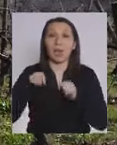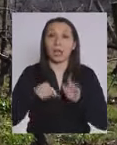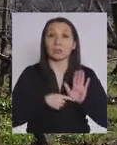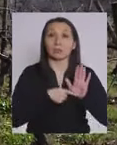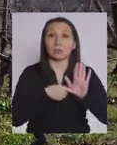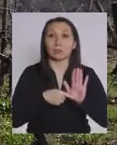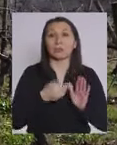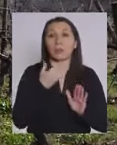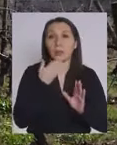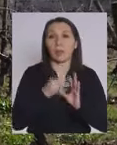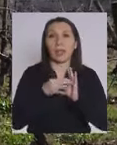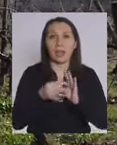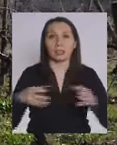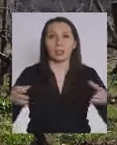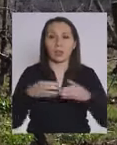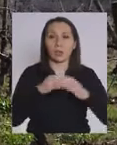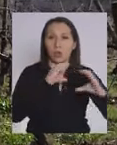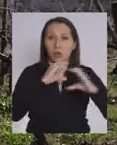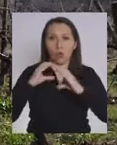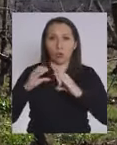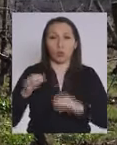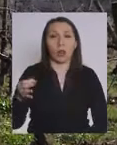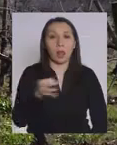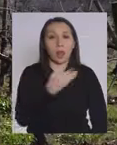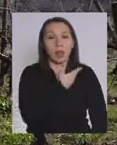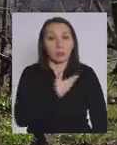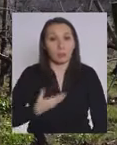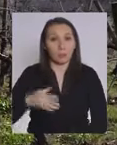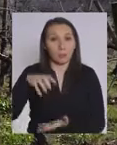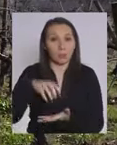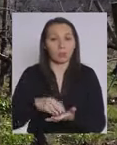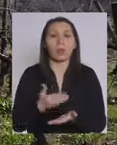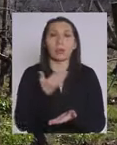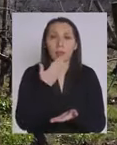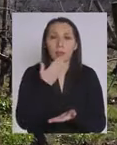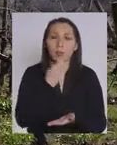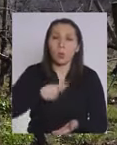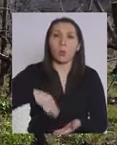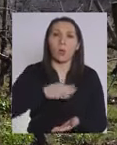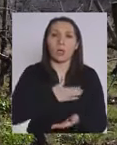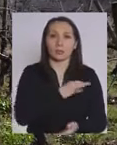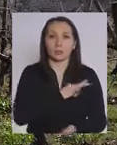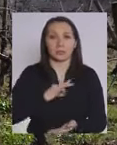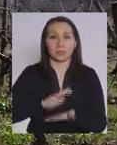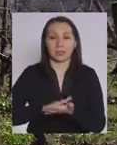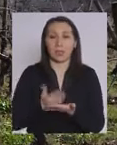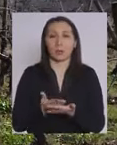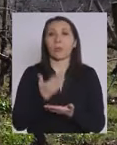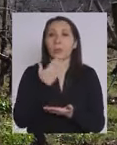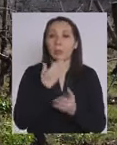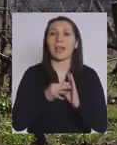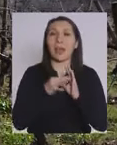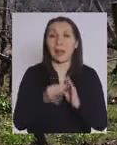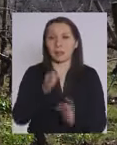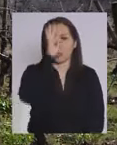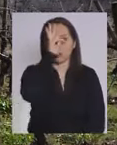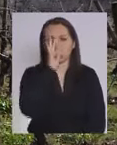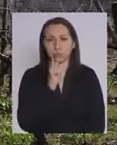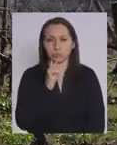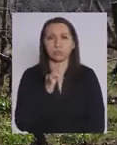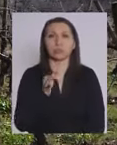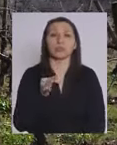cabo gracias también al equipo comunicacional de la moneda y del nuestro ministerio de salud así que agradezco los funcionarios también